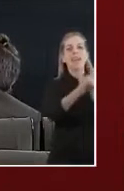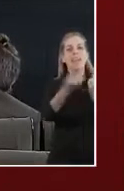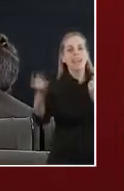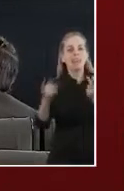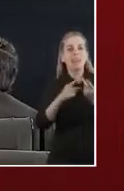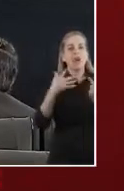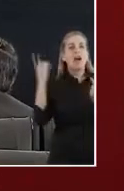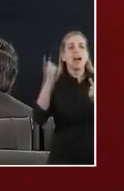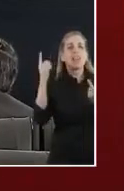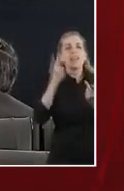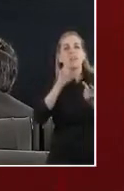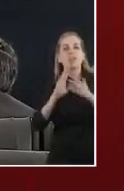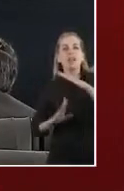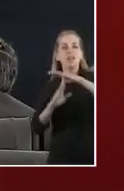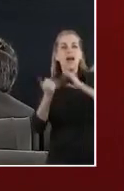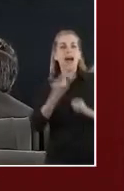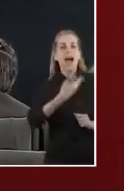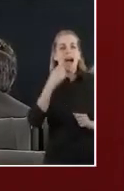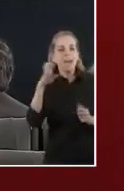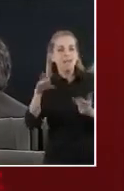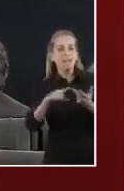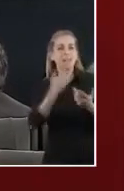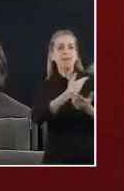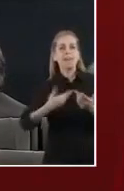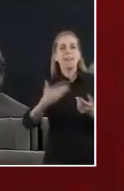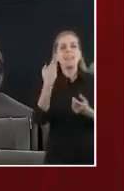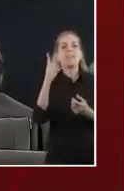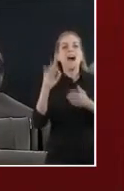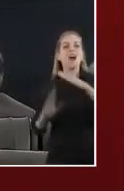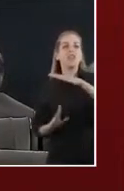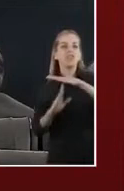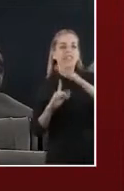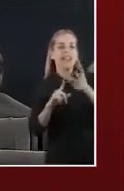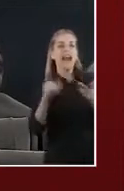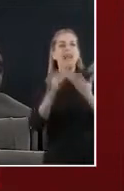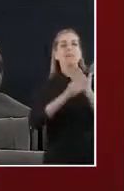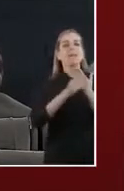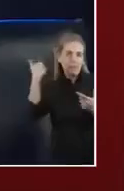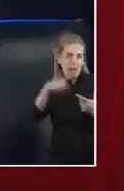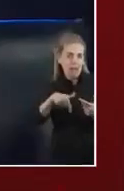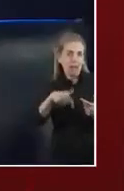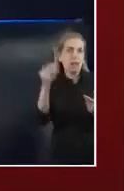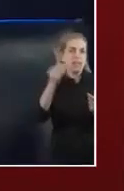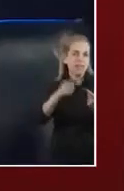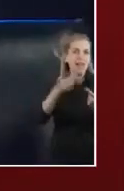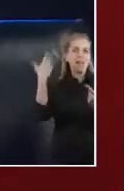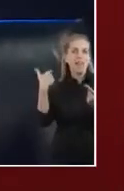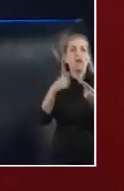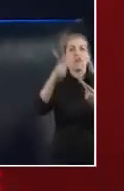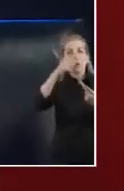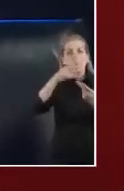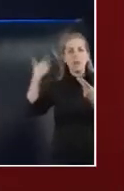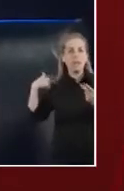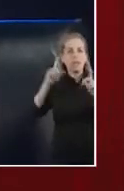insumos para sectores estratégicos y así garantizar continuidad a distintos procesos productivos. La medida que instrumentará